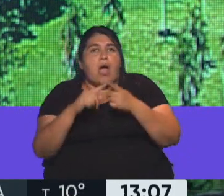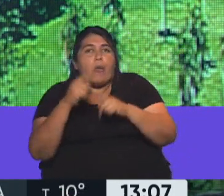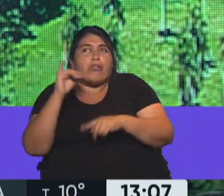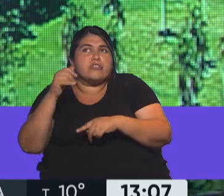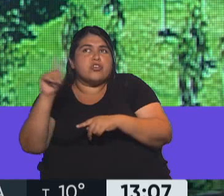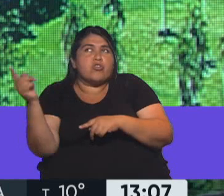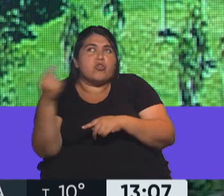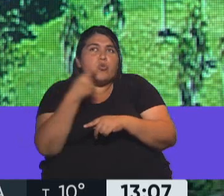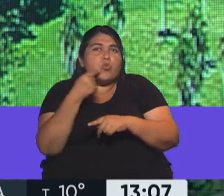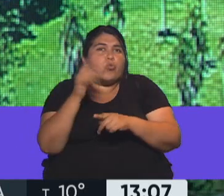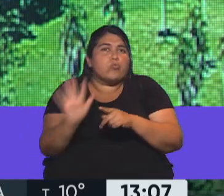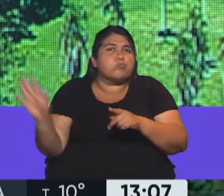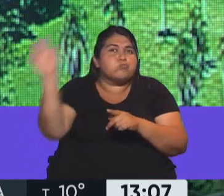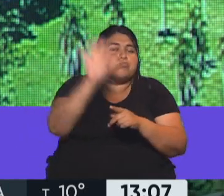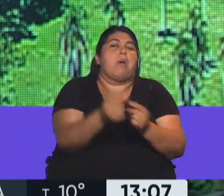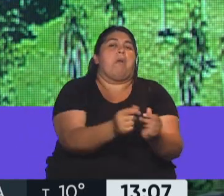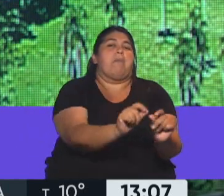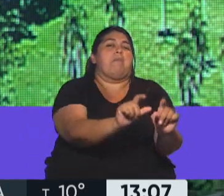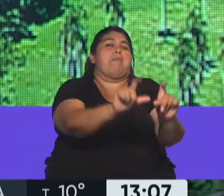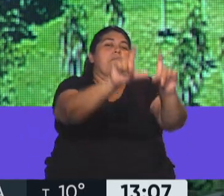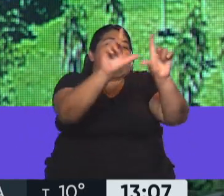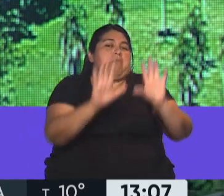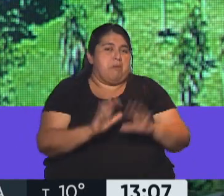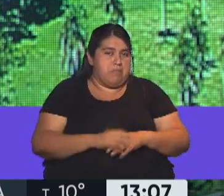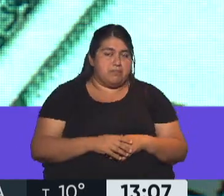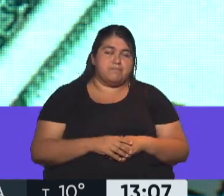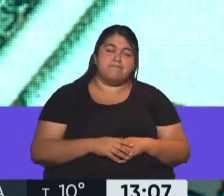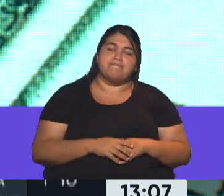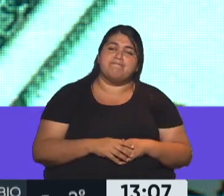y es un terreno fértil para este tipo de especulaciones. Gracias, Rulo.